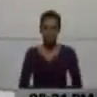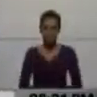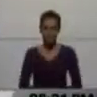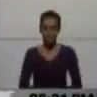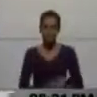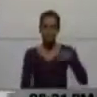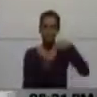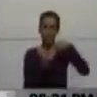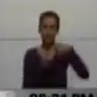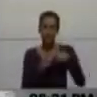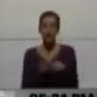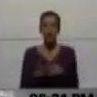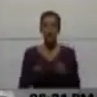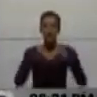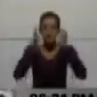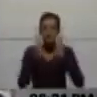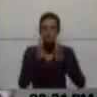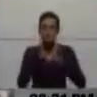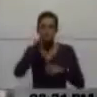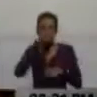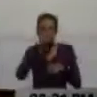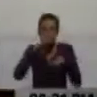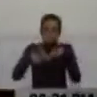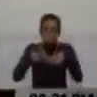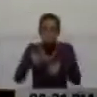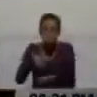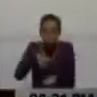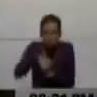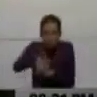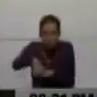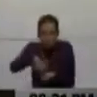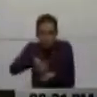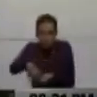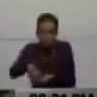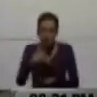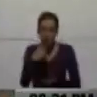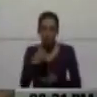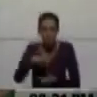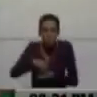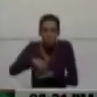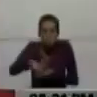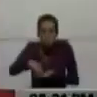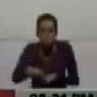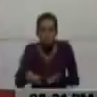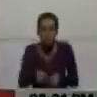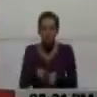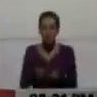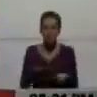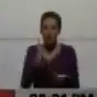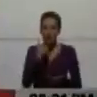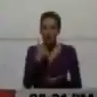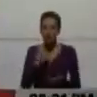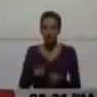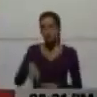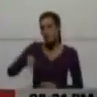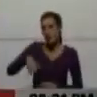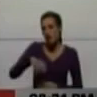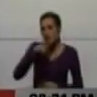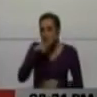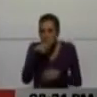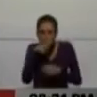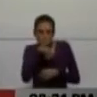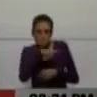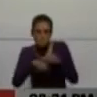Numeral Almagro, cachorro. Pero de esos que andan, que no, mire, no, eso sí es verdad que no sacan el rabo entre las